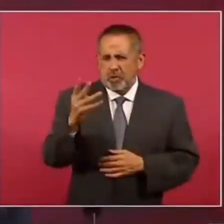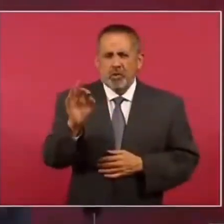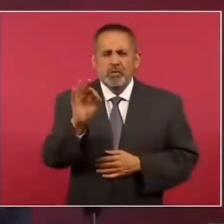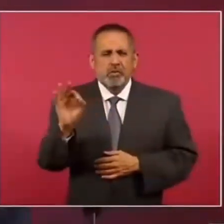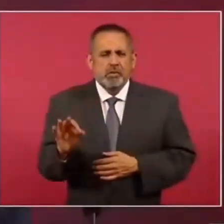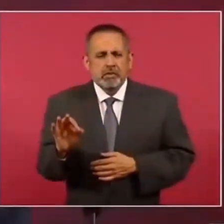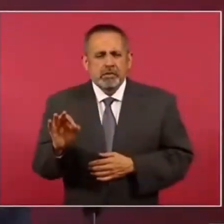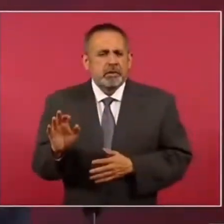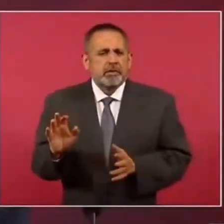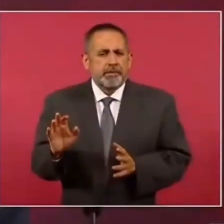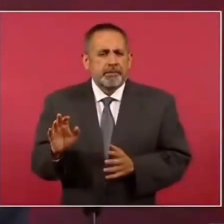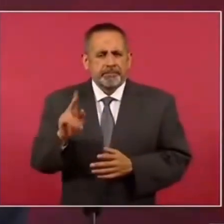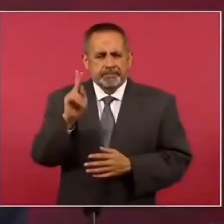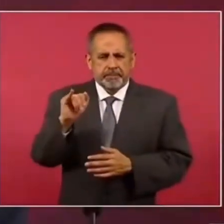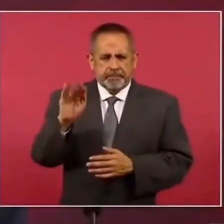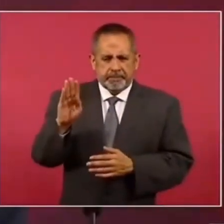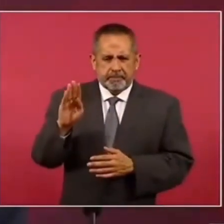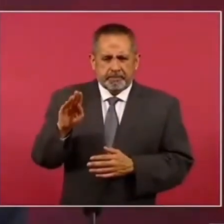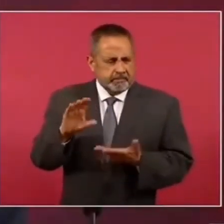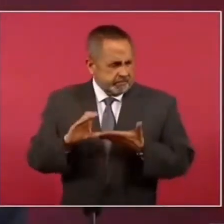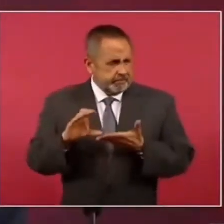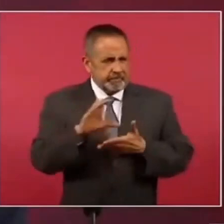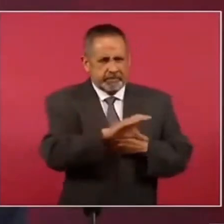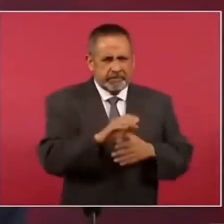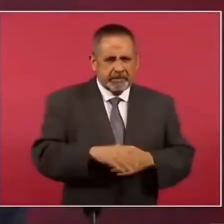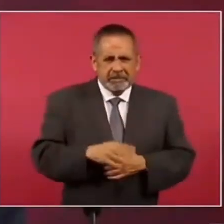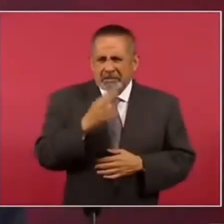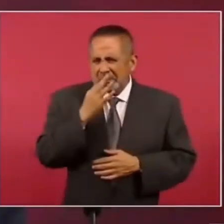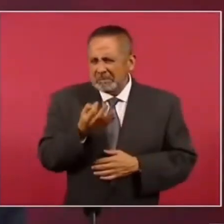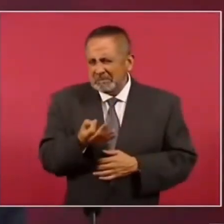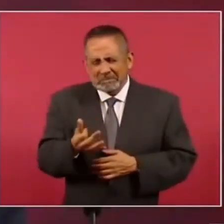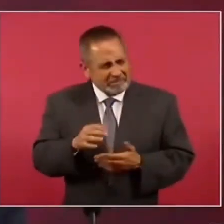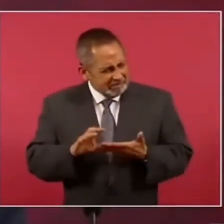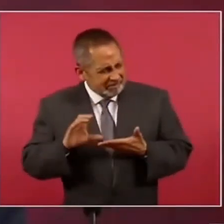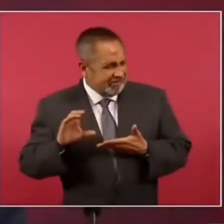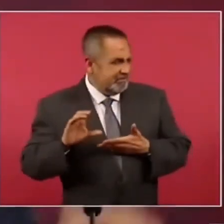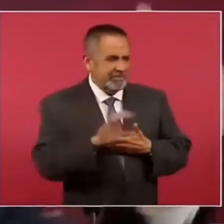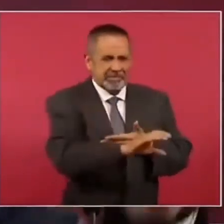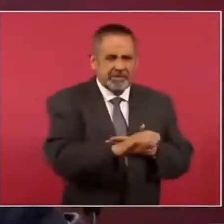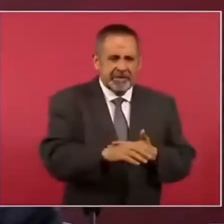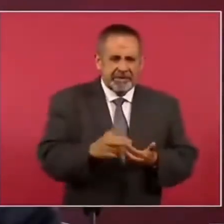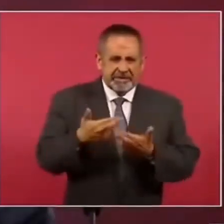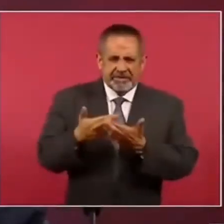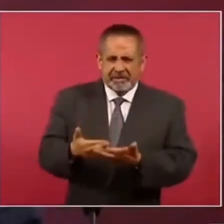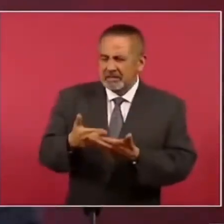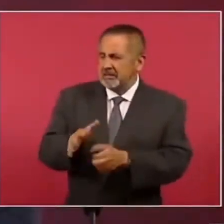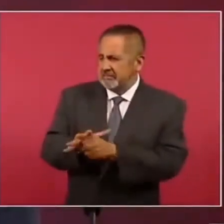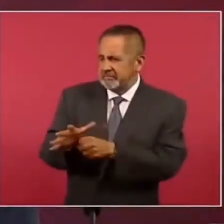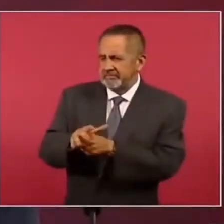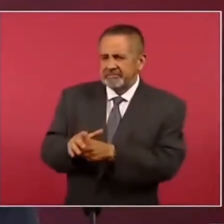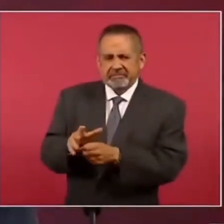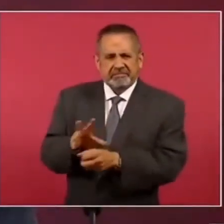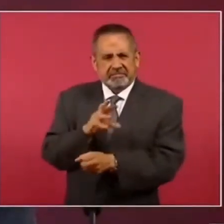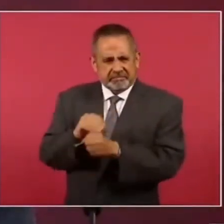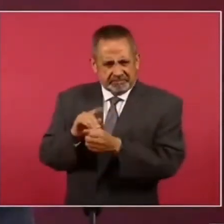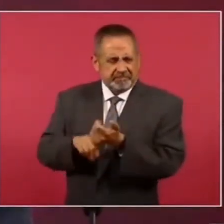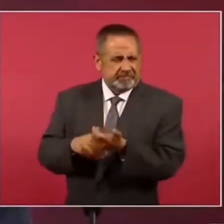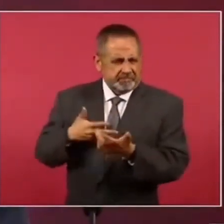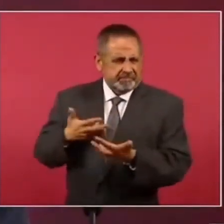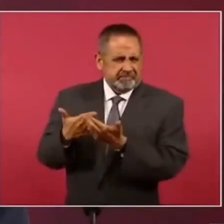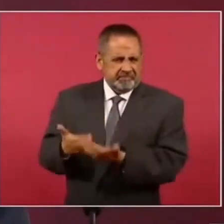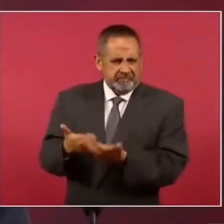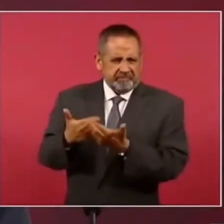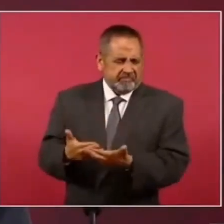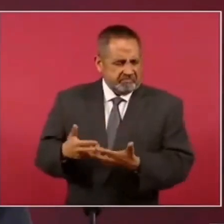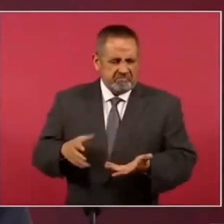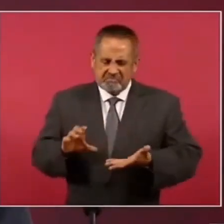0,4% del Producto Interno. Nada. Que tenemos finanzas públicas